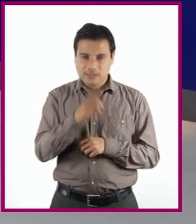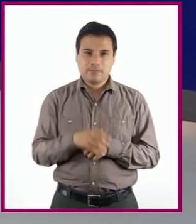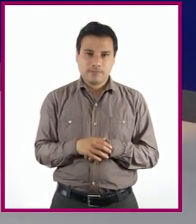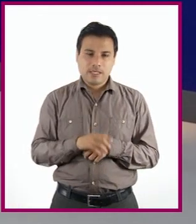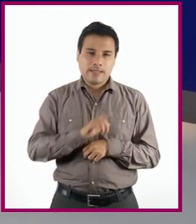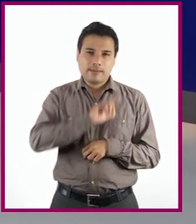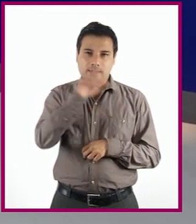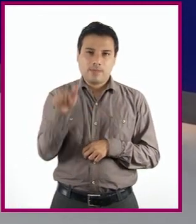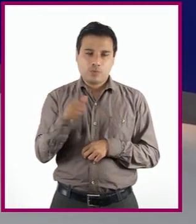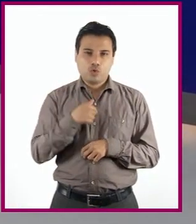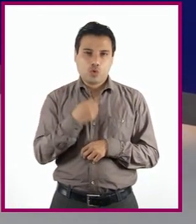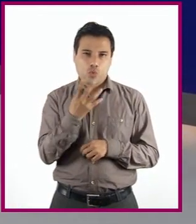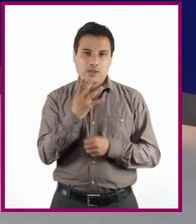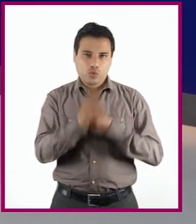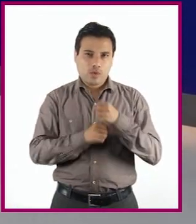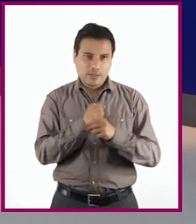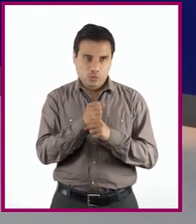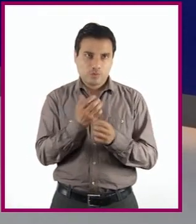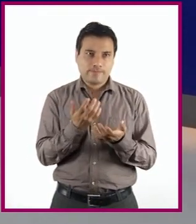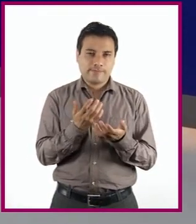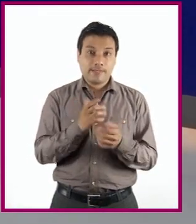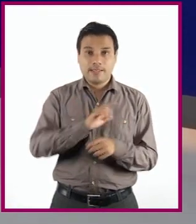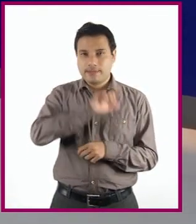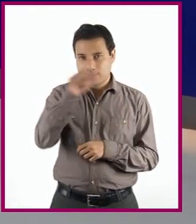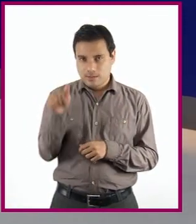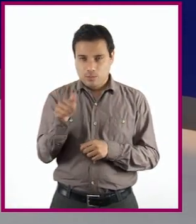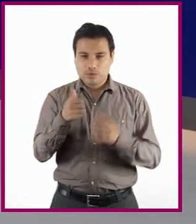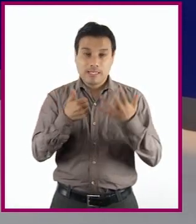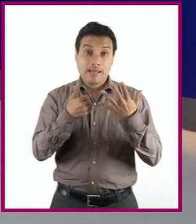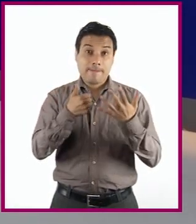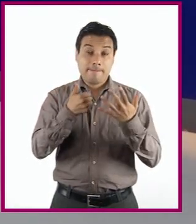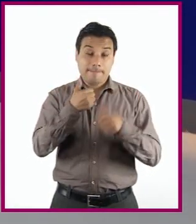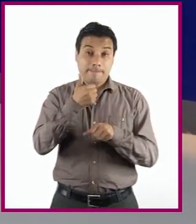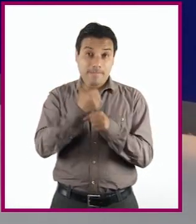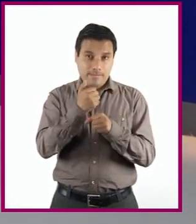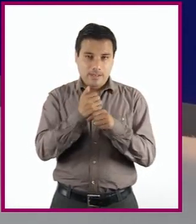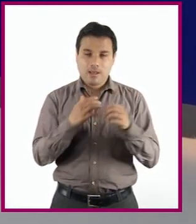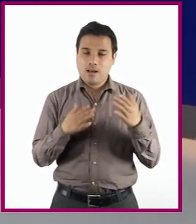años, y la palabra luego en la primaria, cuya época fue muy alegre.